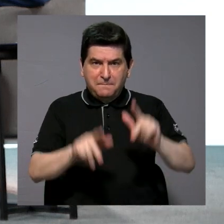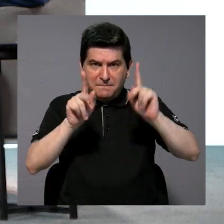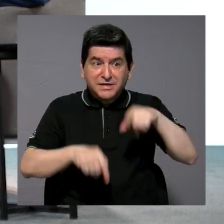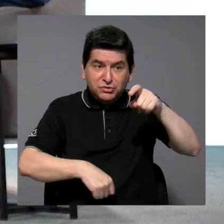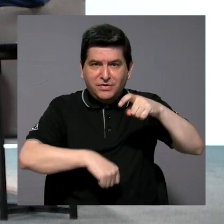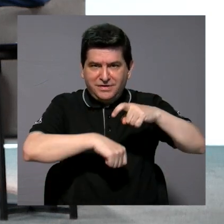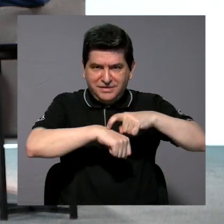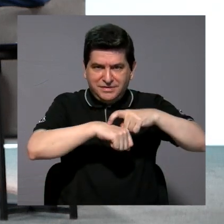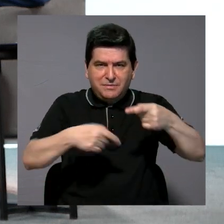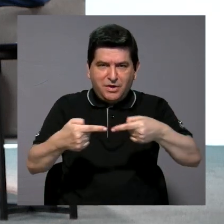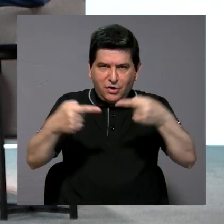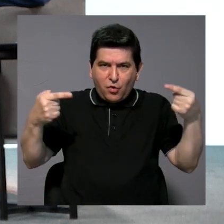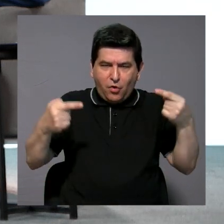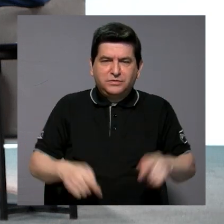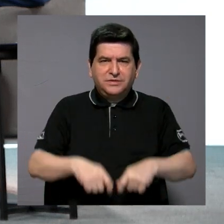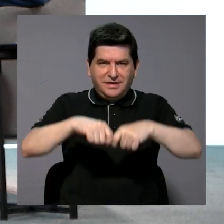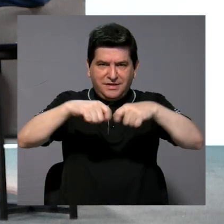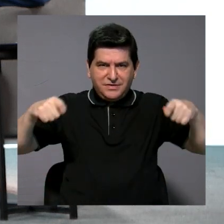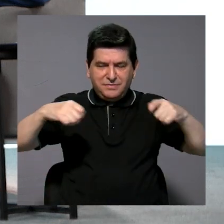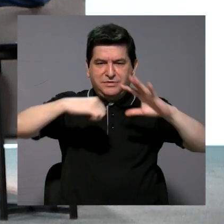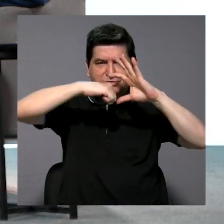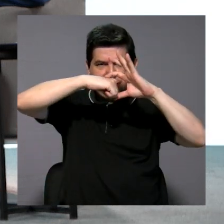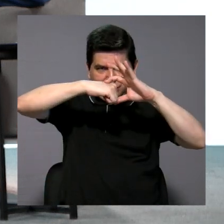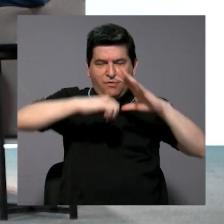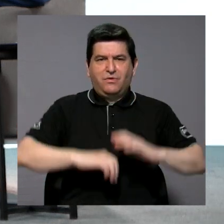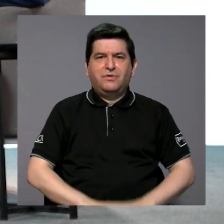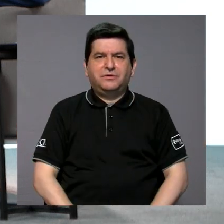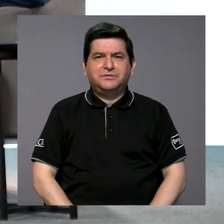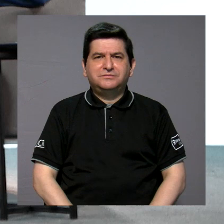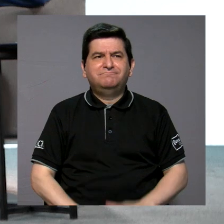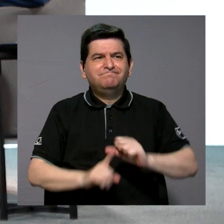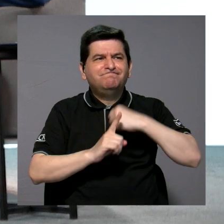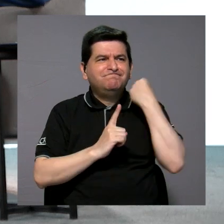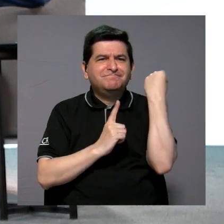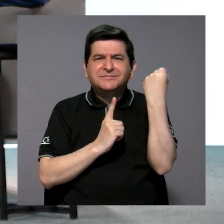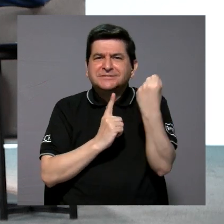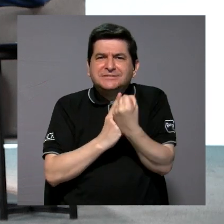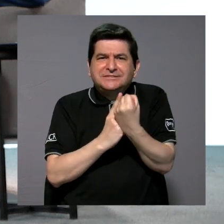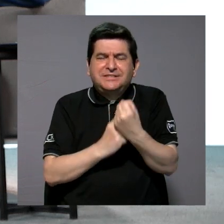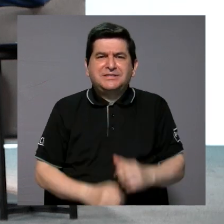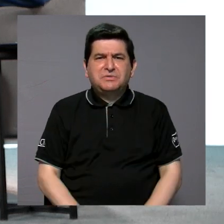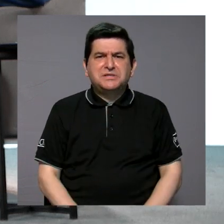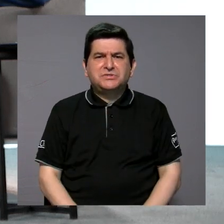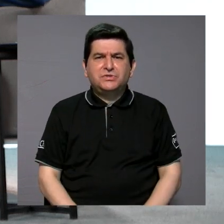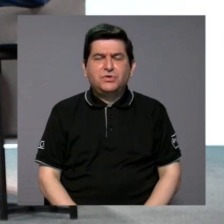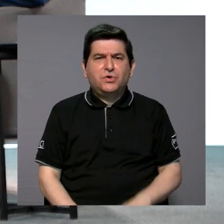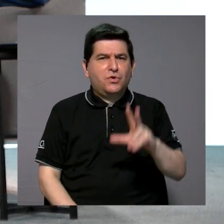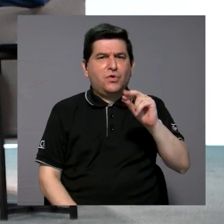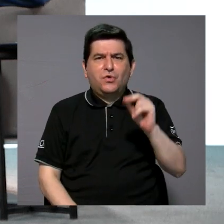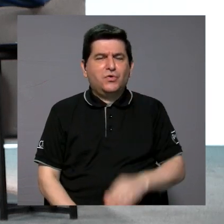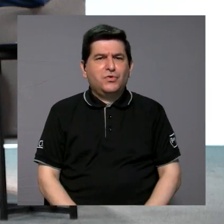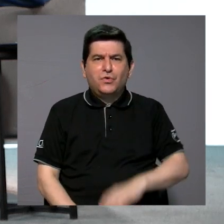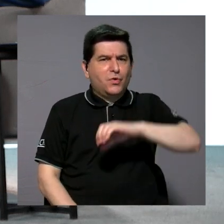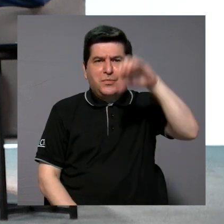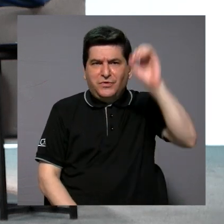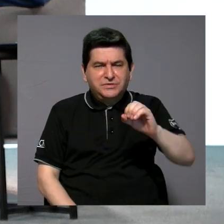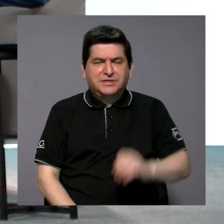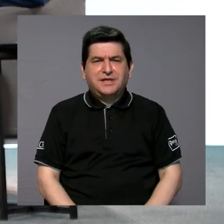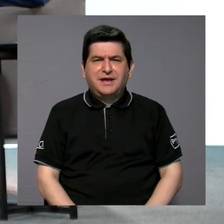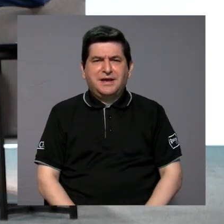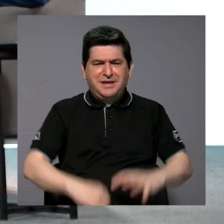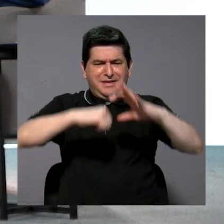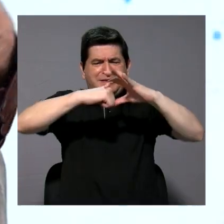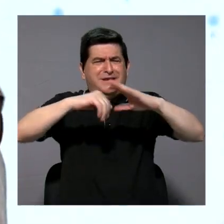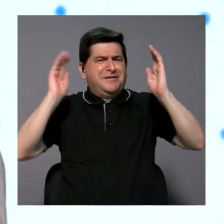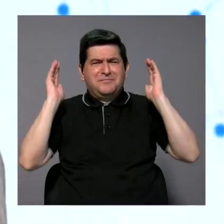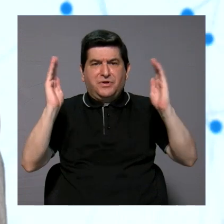los seres humanos versus el tamaño del planeta, era completamente desproporcionado. El planeta era